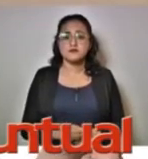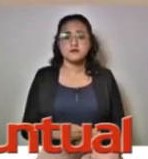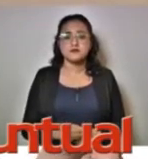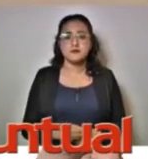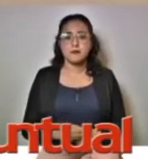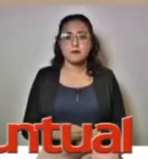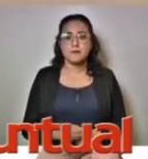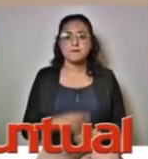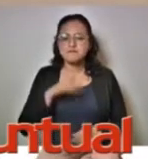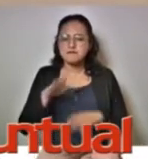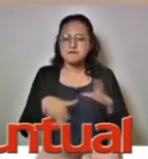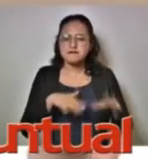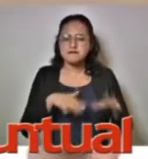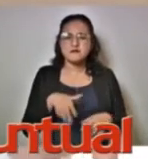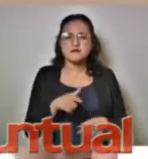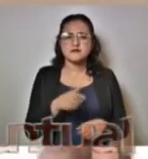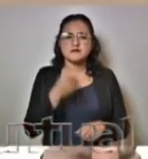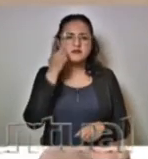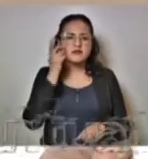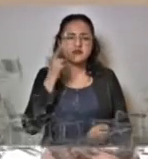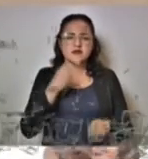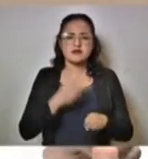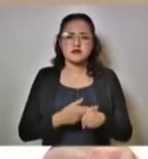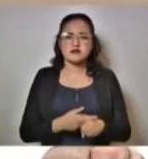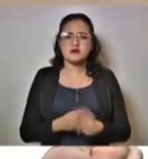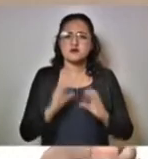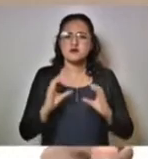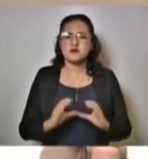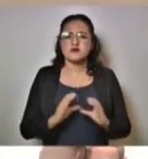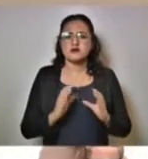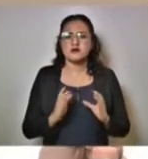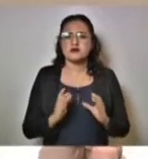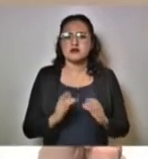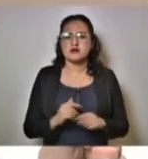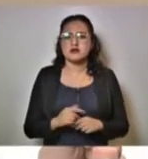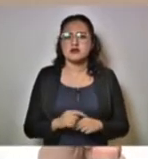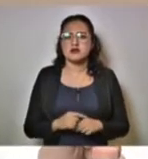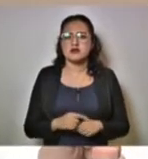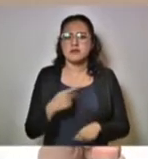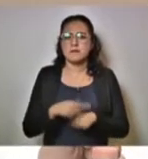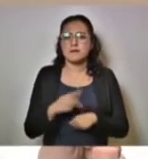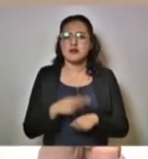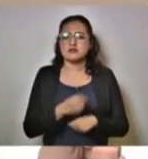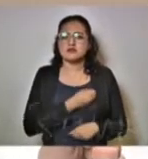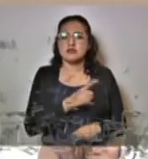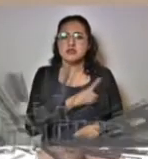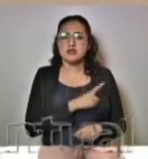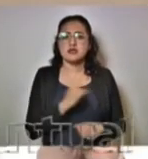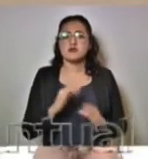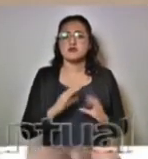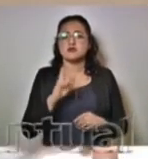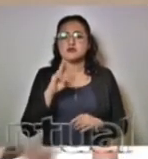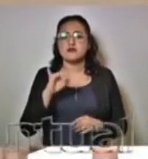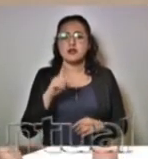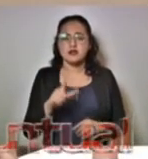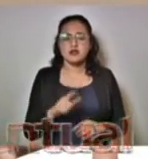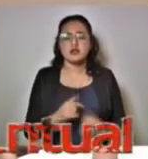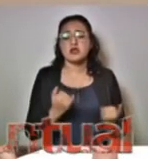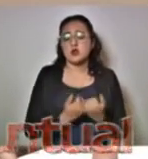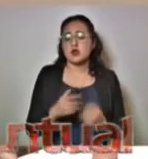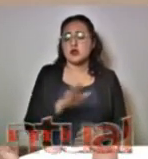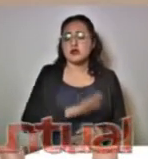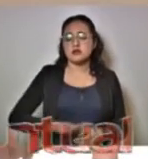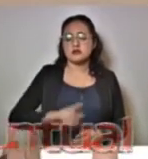operativos por parte de la dirección de prevención de riesgo sanitario y protección civil en estos